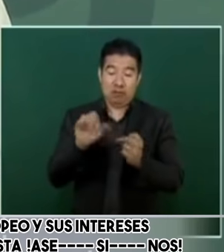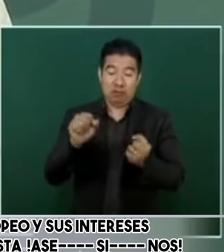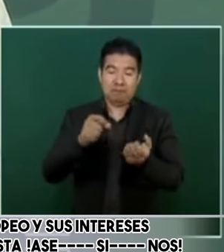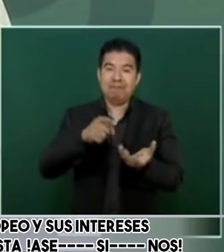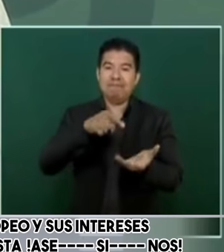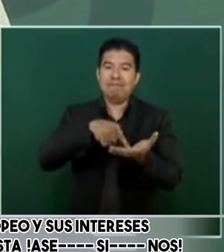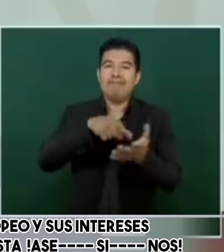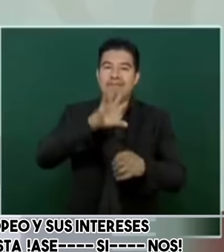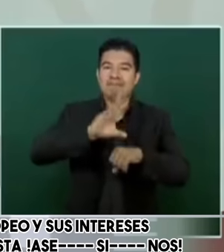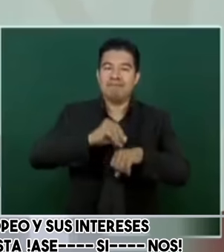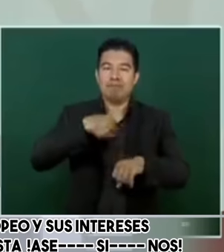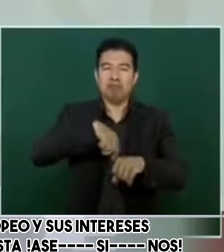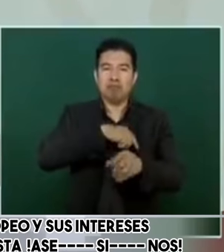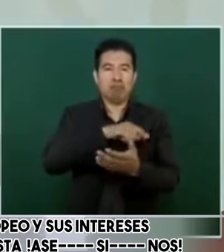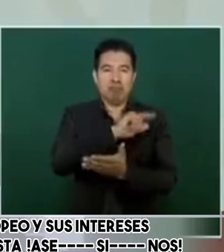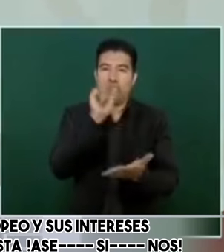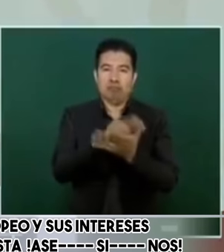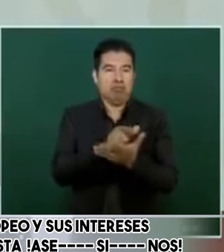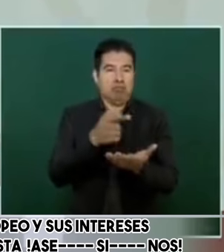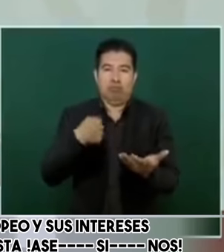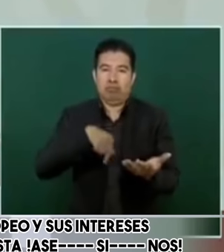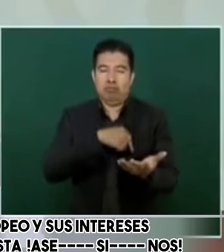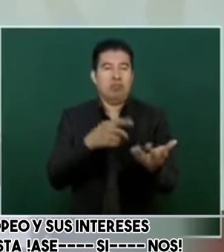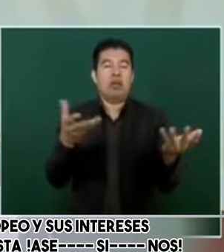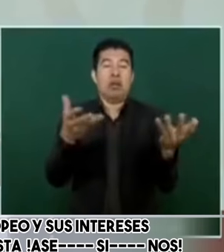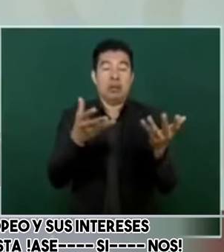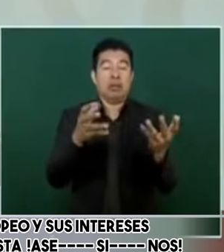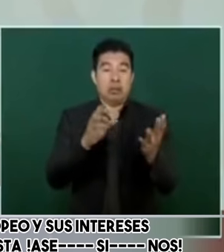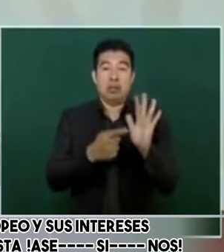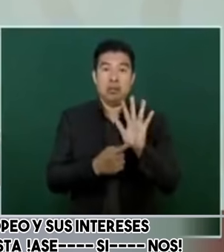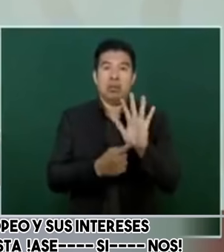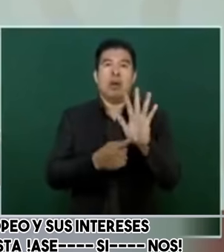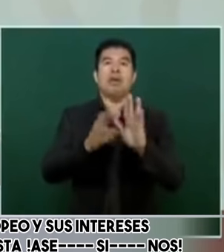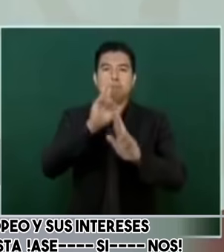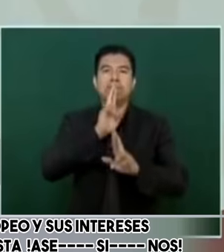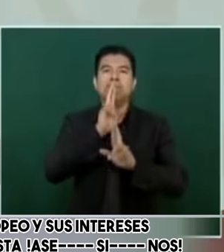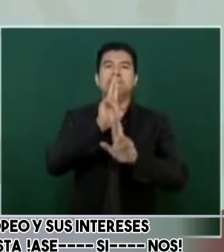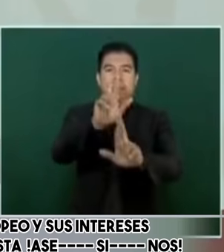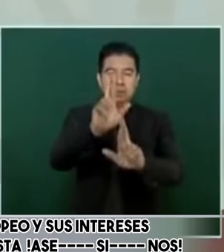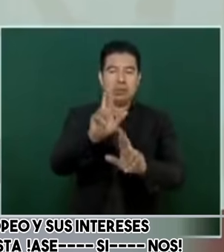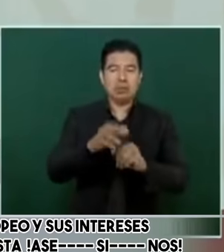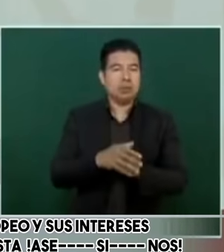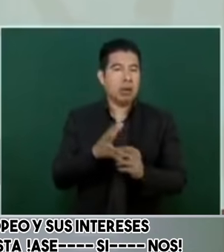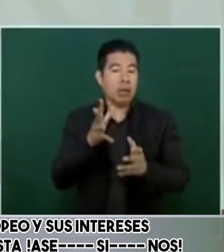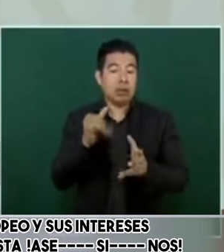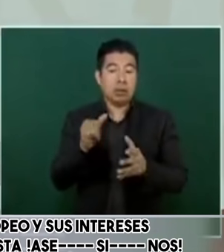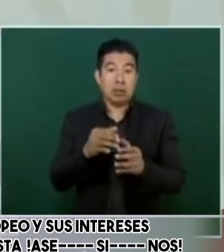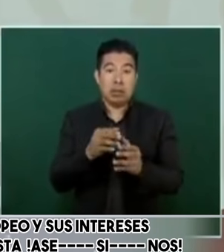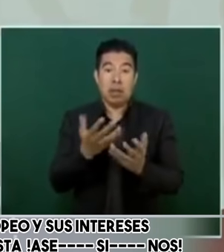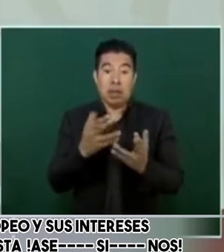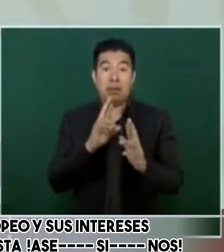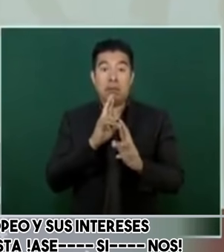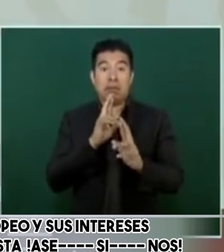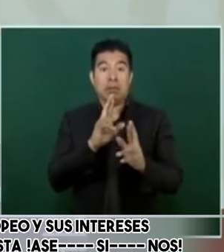constituidas. Entonces, por eso fue la respuesta. Que no tardó mucho.